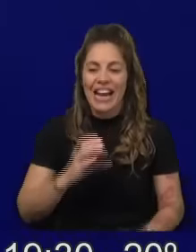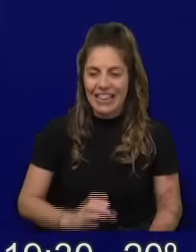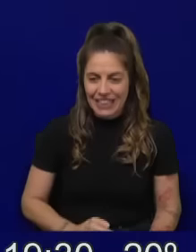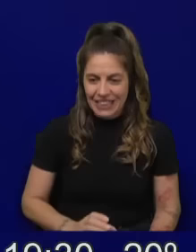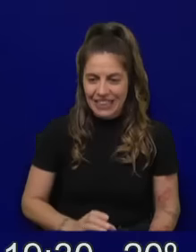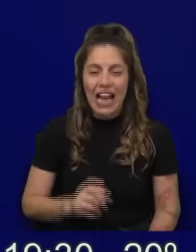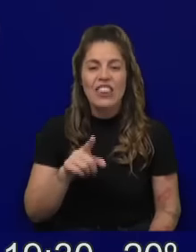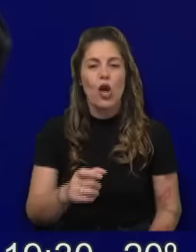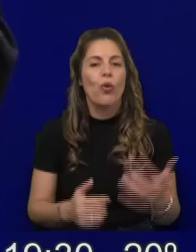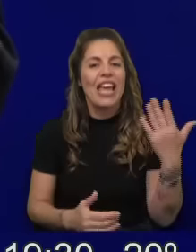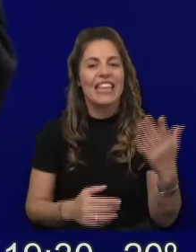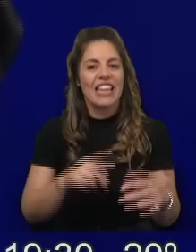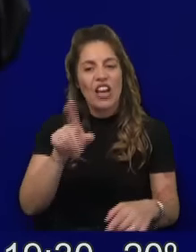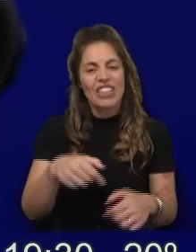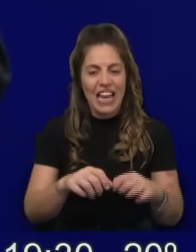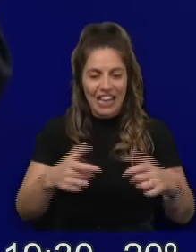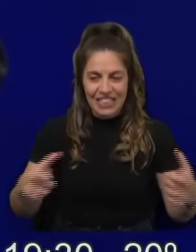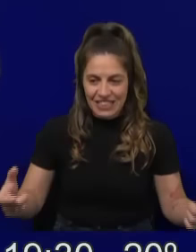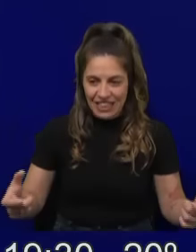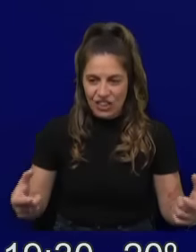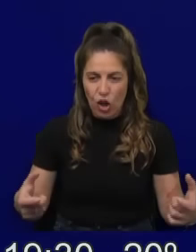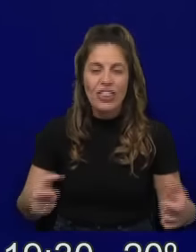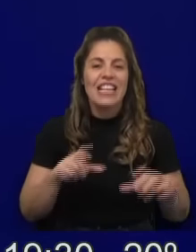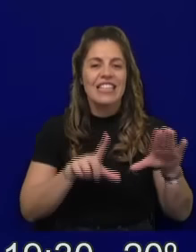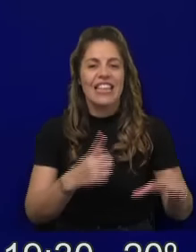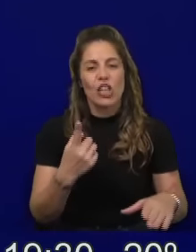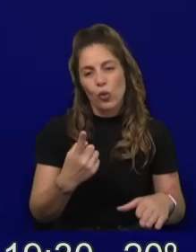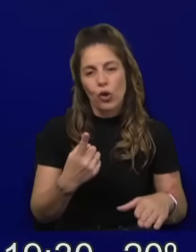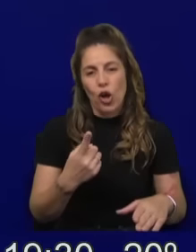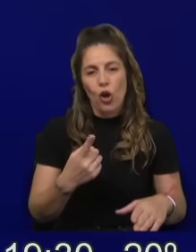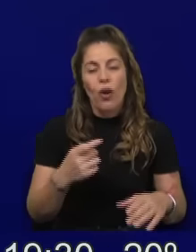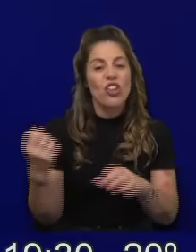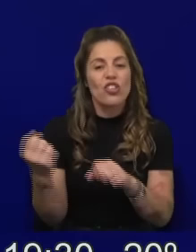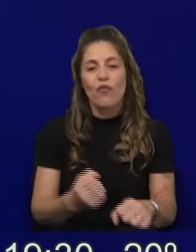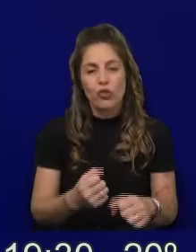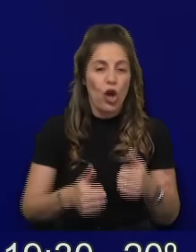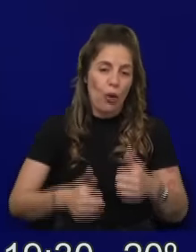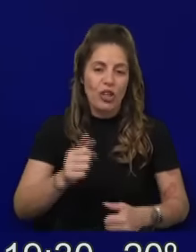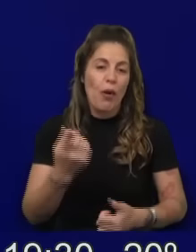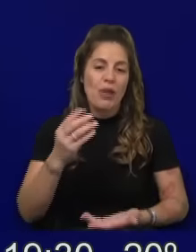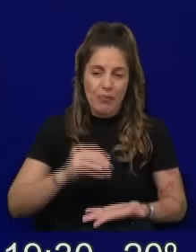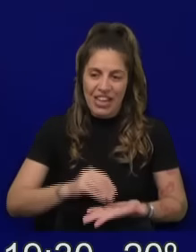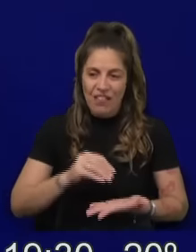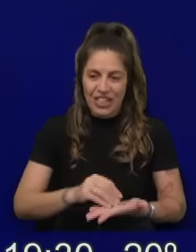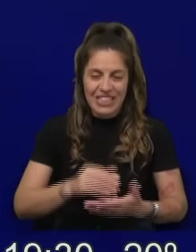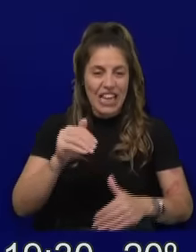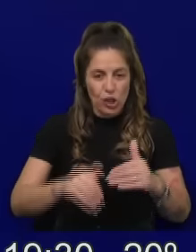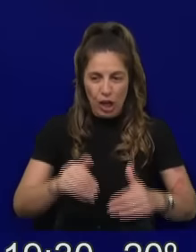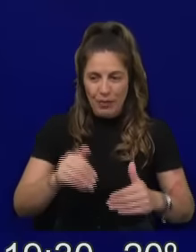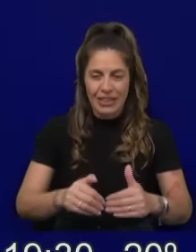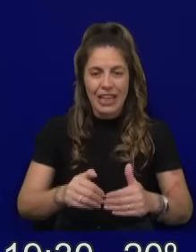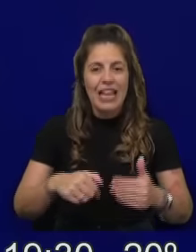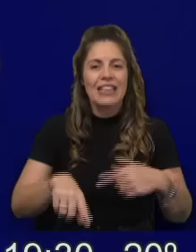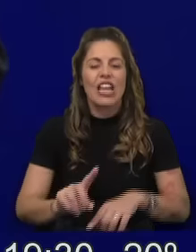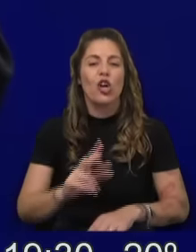características de una izquierda que venía creciendo desde el 71, cuando se fundó y compitió por primera vez electoralmente, tanto